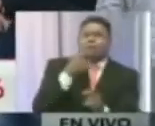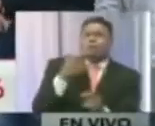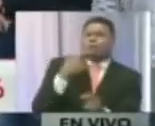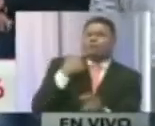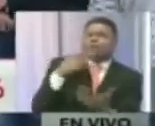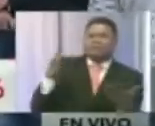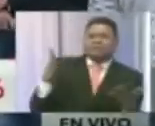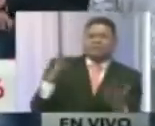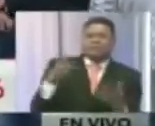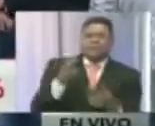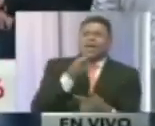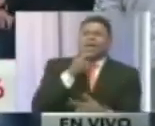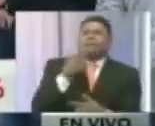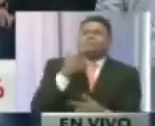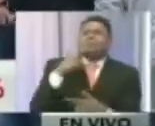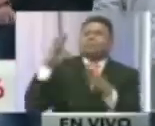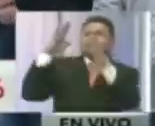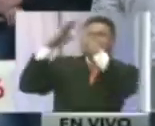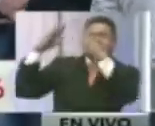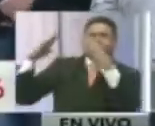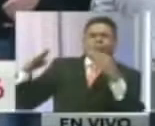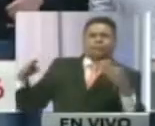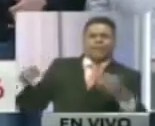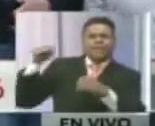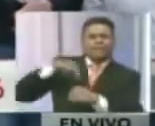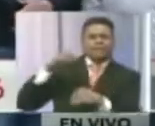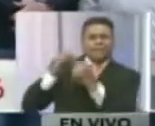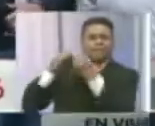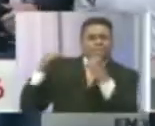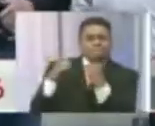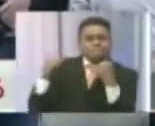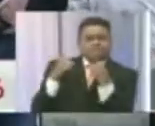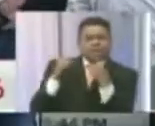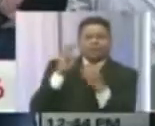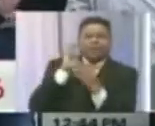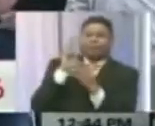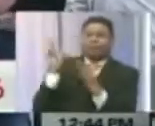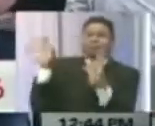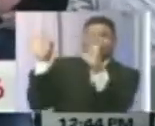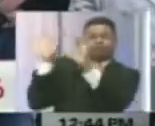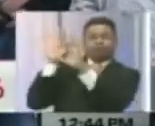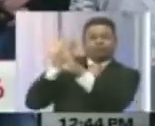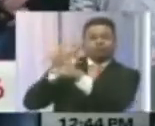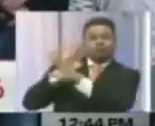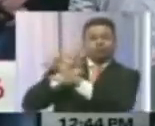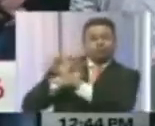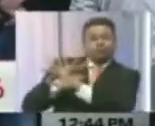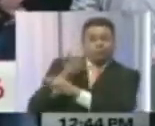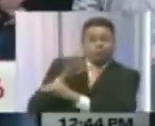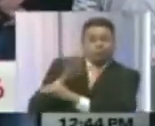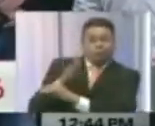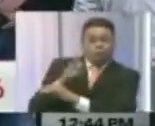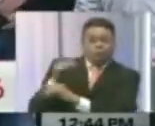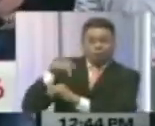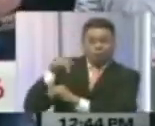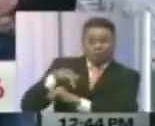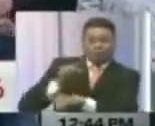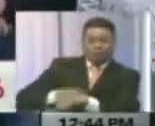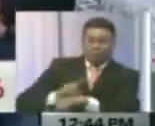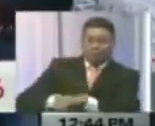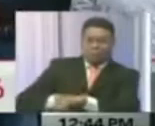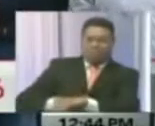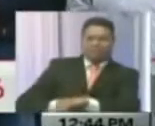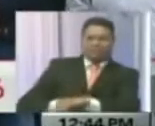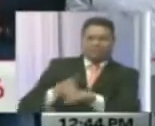hermosa montaña de Mérida, nublada, como se nos acostumbra en los cuentos, como nos acostumbró a verla y